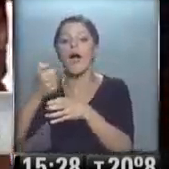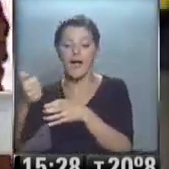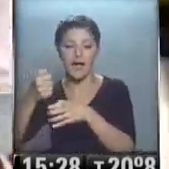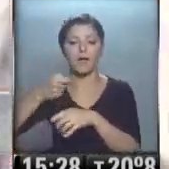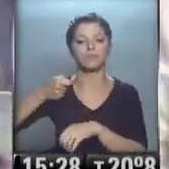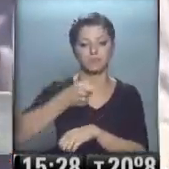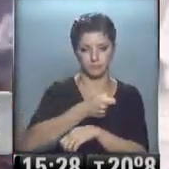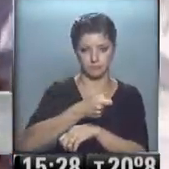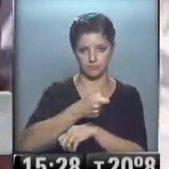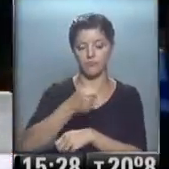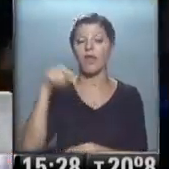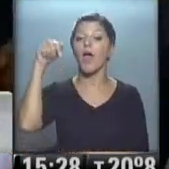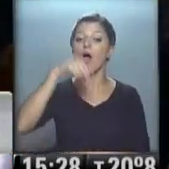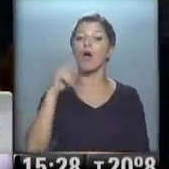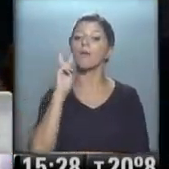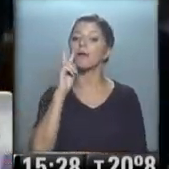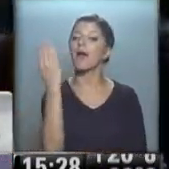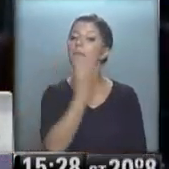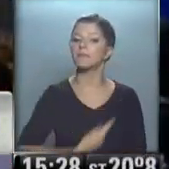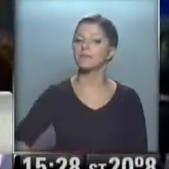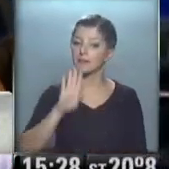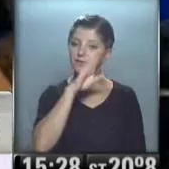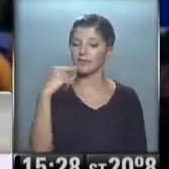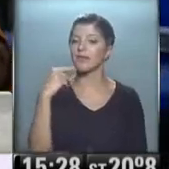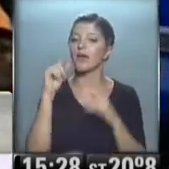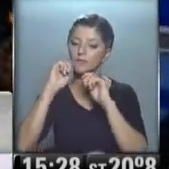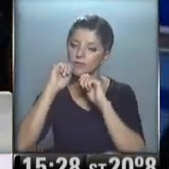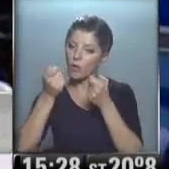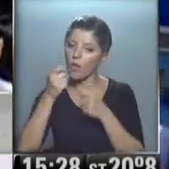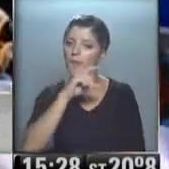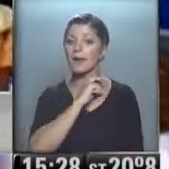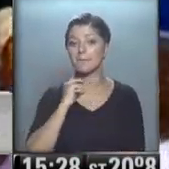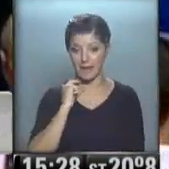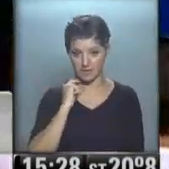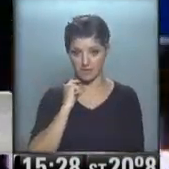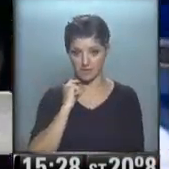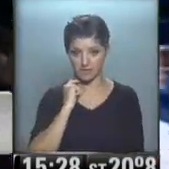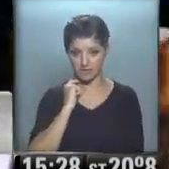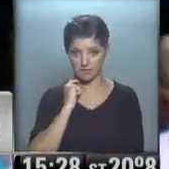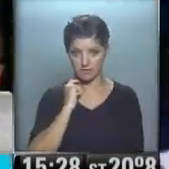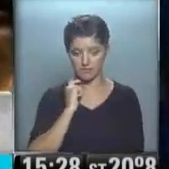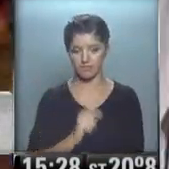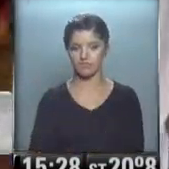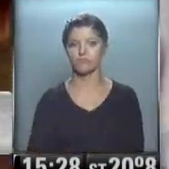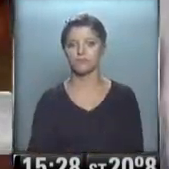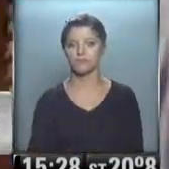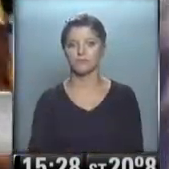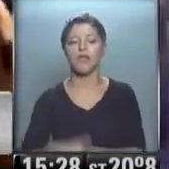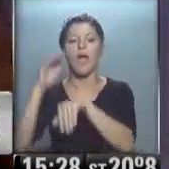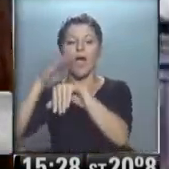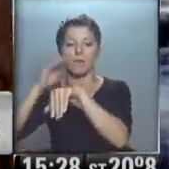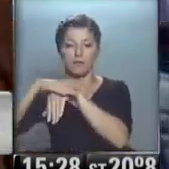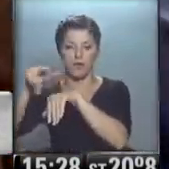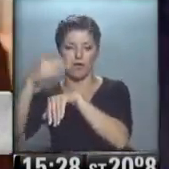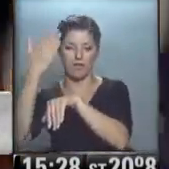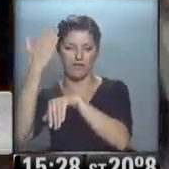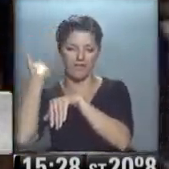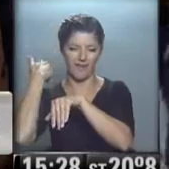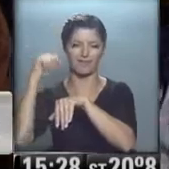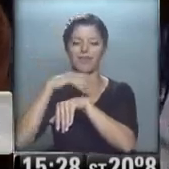Nación saludando al padre Bresci, uno de los hombres de la iglesia, tercermundista, muy amigo del padre